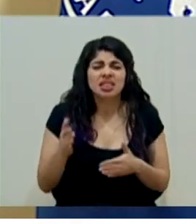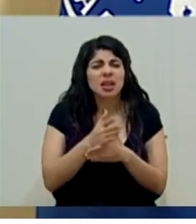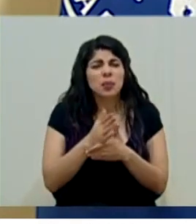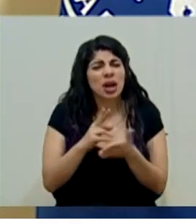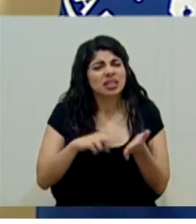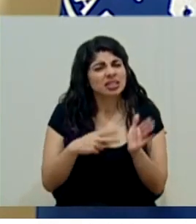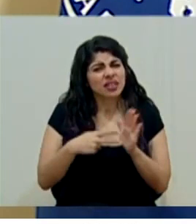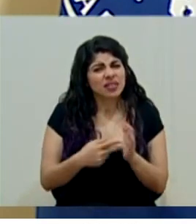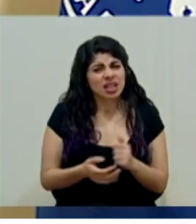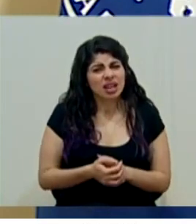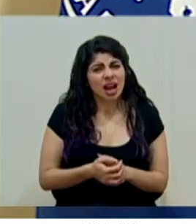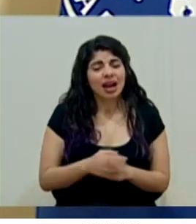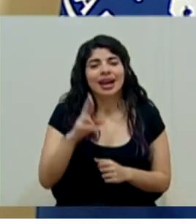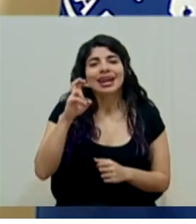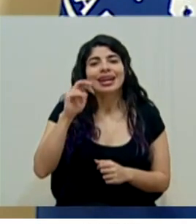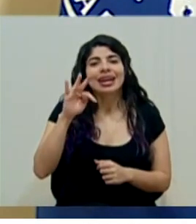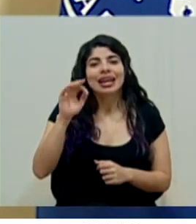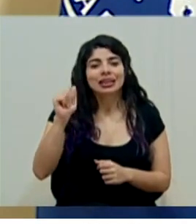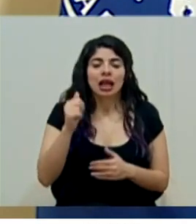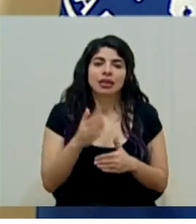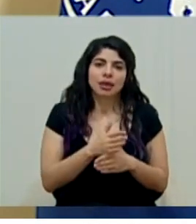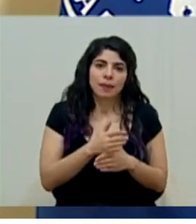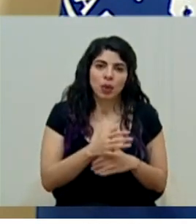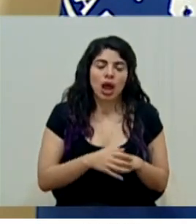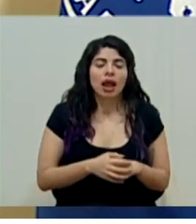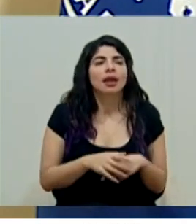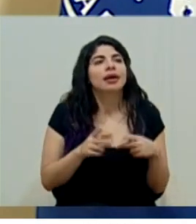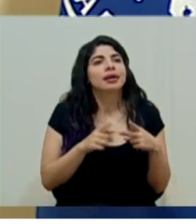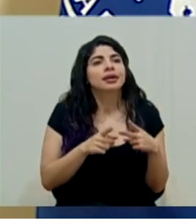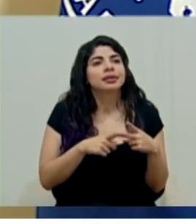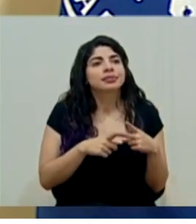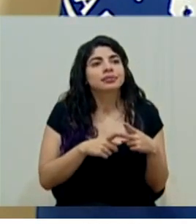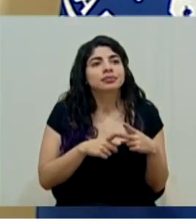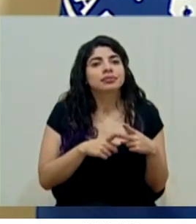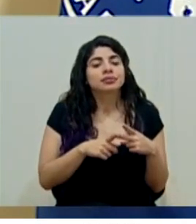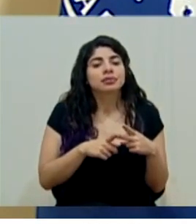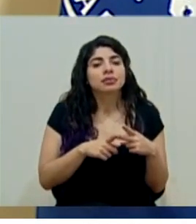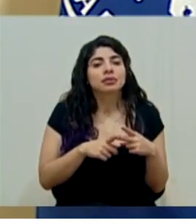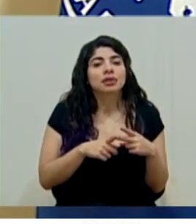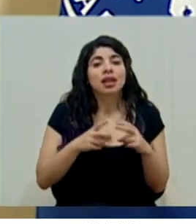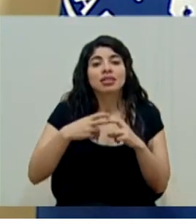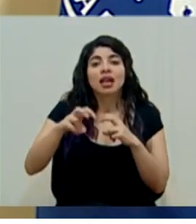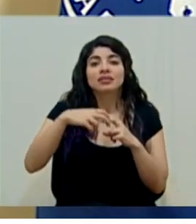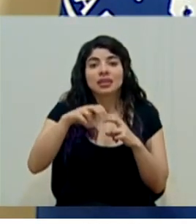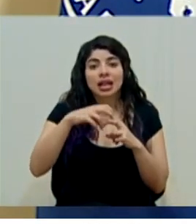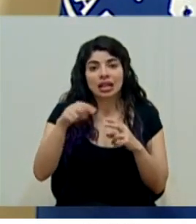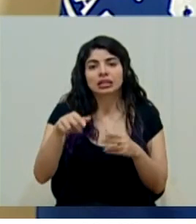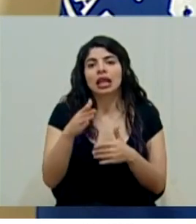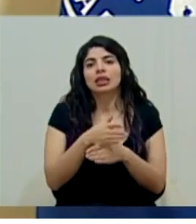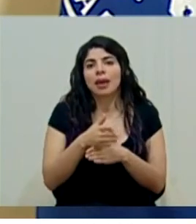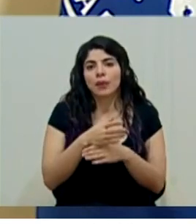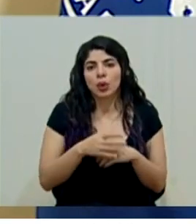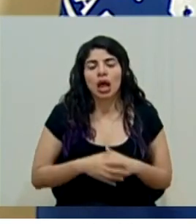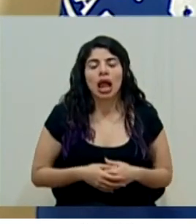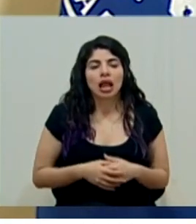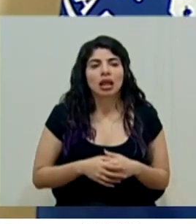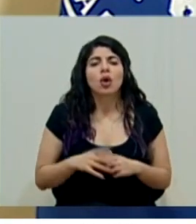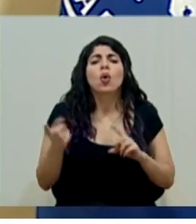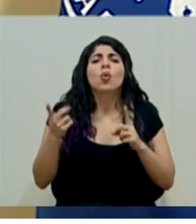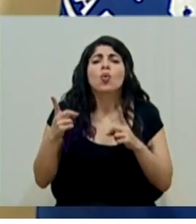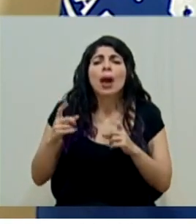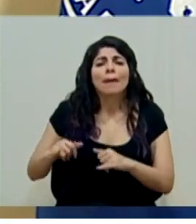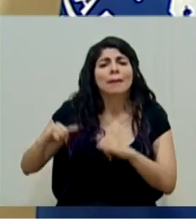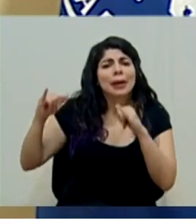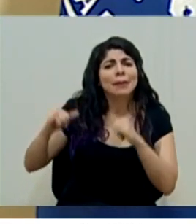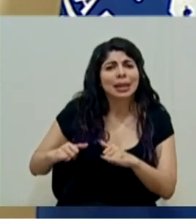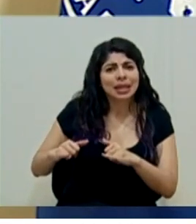temporal? Las medidas en renta. ¿Qué es temporal? Las medidas en materia de transferencias. ¿Qué queda como